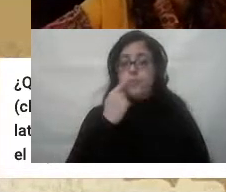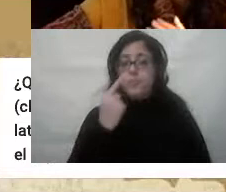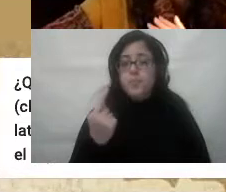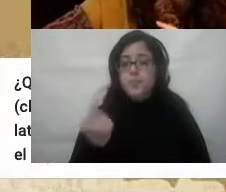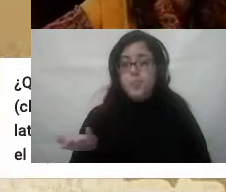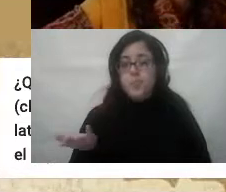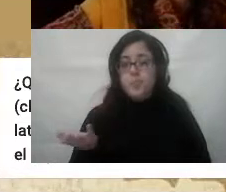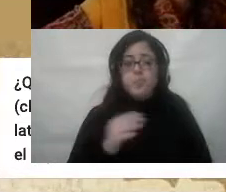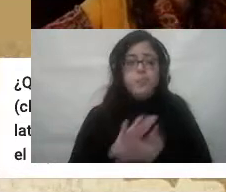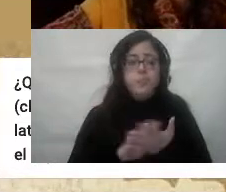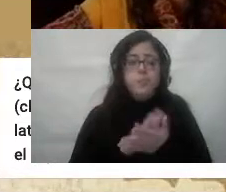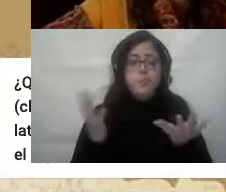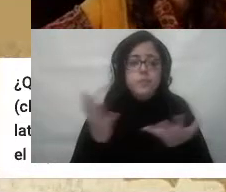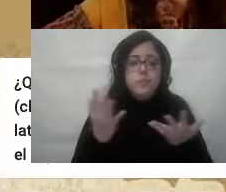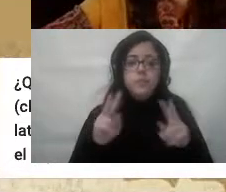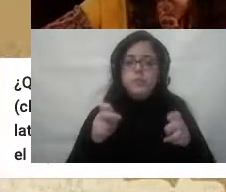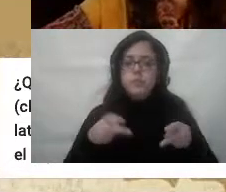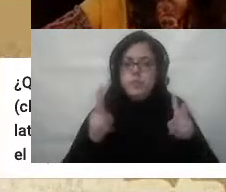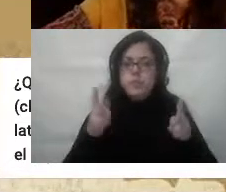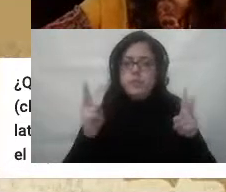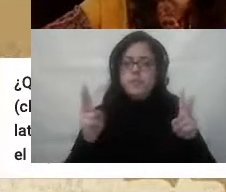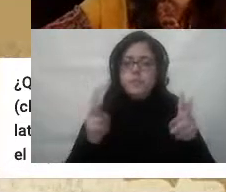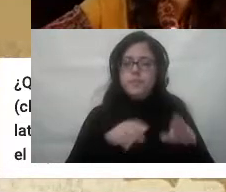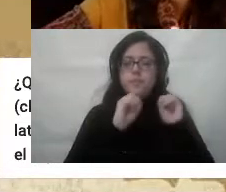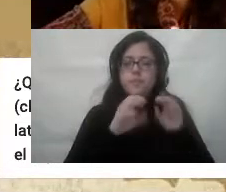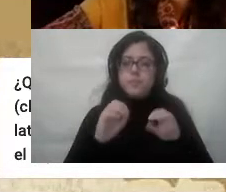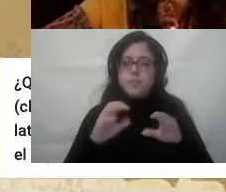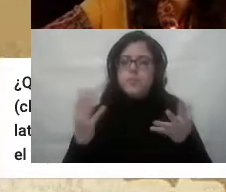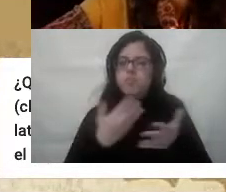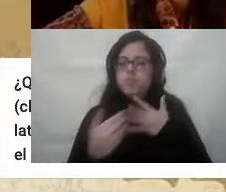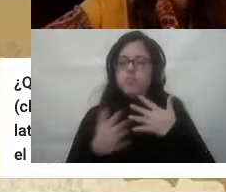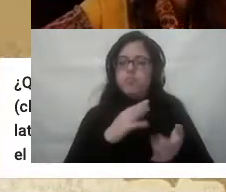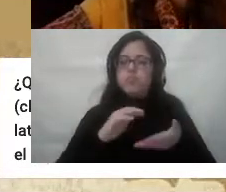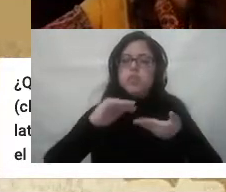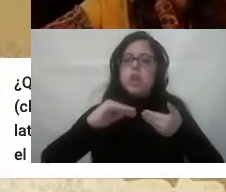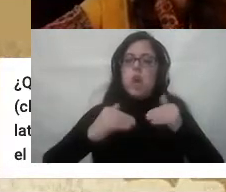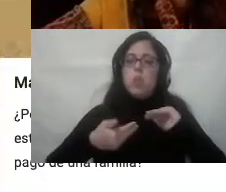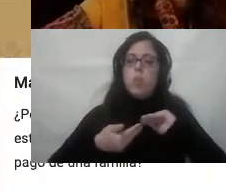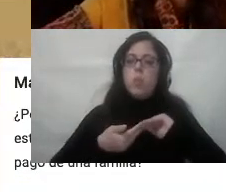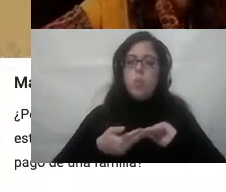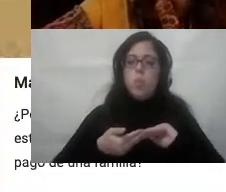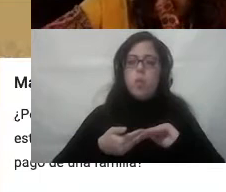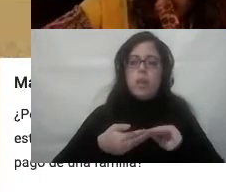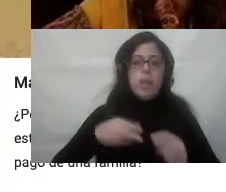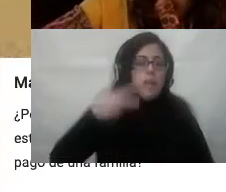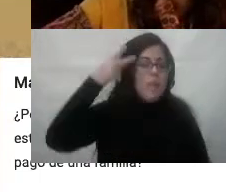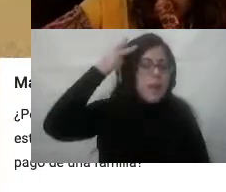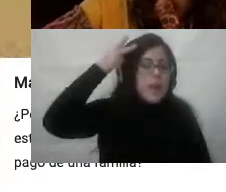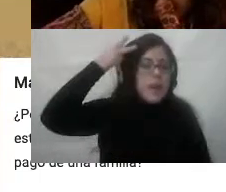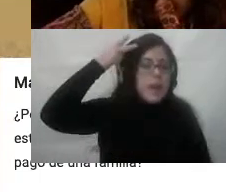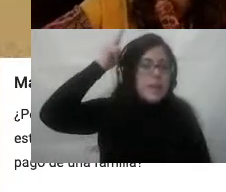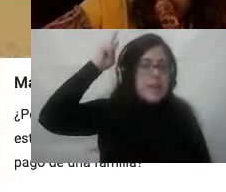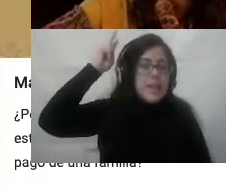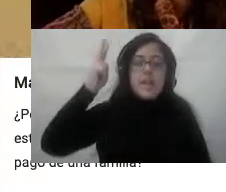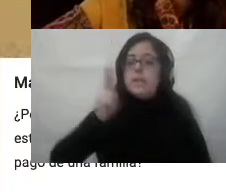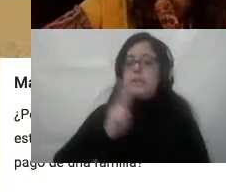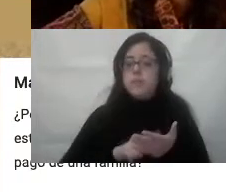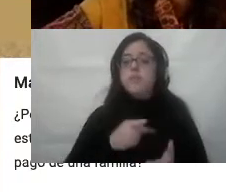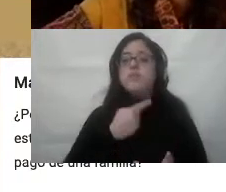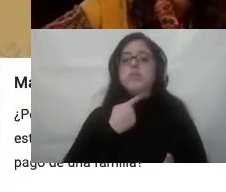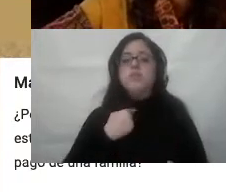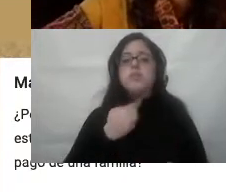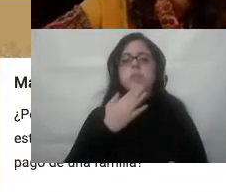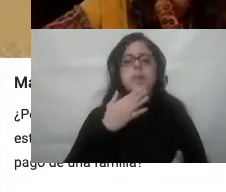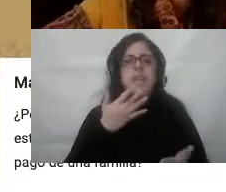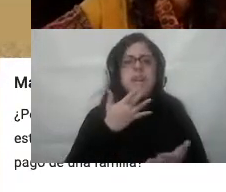¿Cómo se puede ejercer el derecho a la educación en las comunidades indígenas? Súper interesante la pregunta. ¿Por qué en la actualidad persisten denuncias